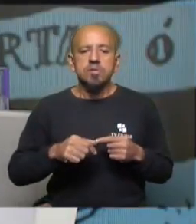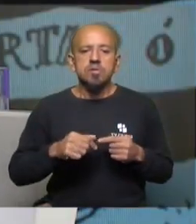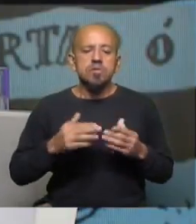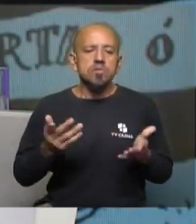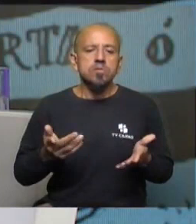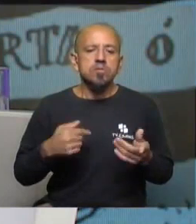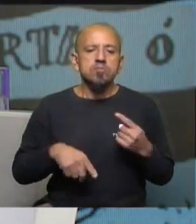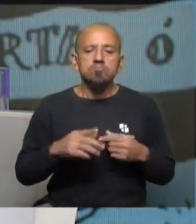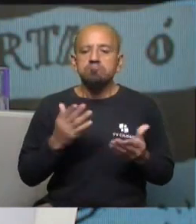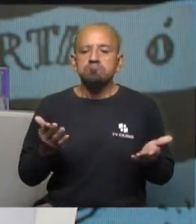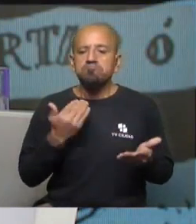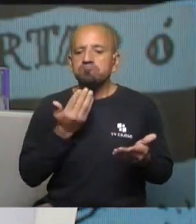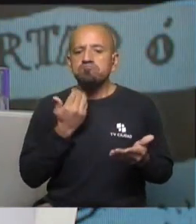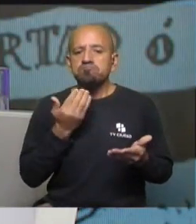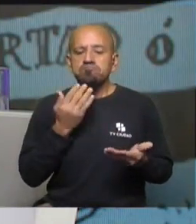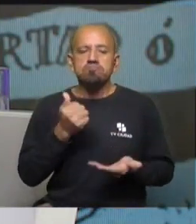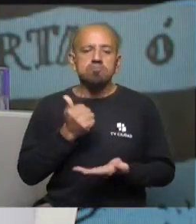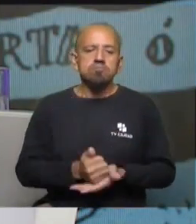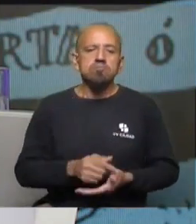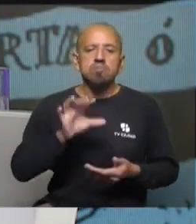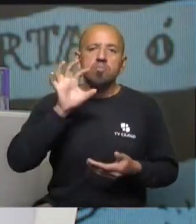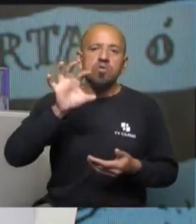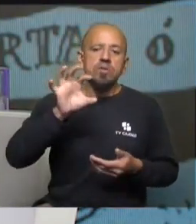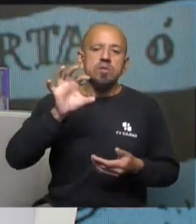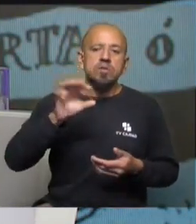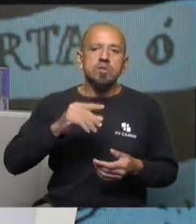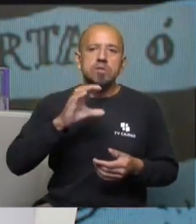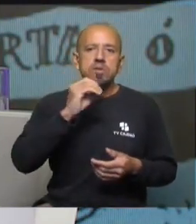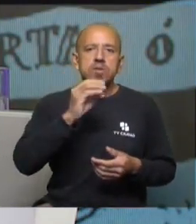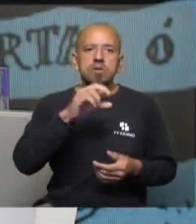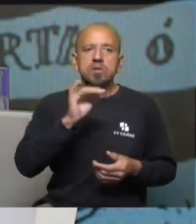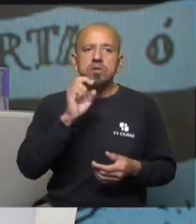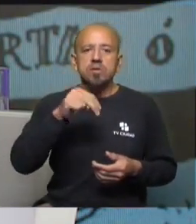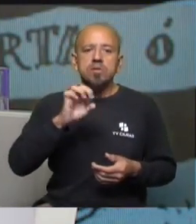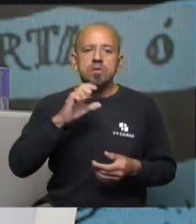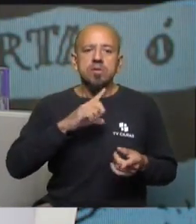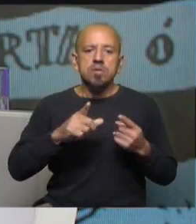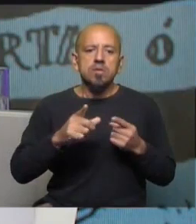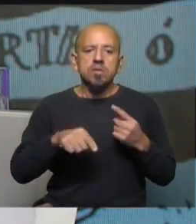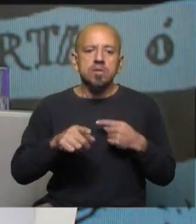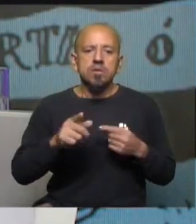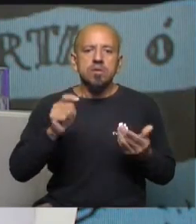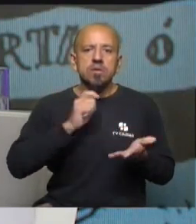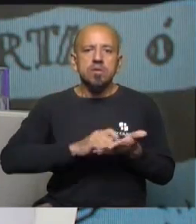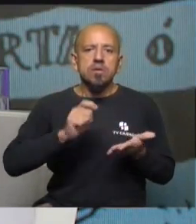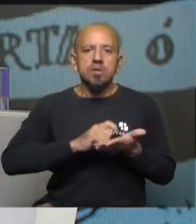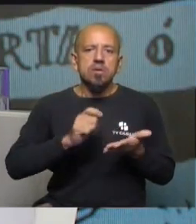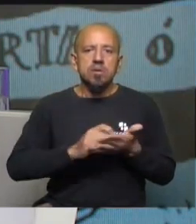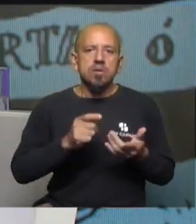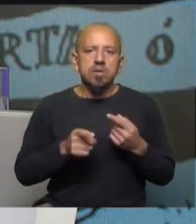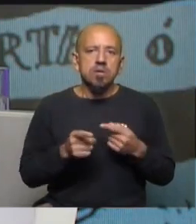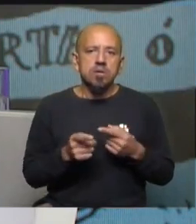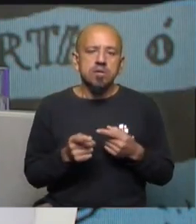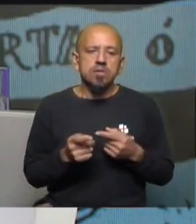hay constancia que haya estado la banda Oriental en la provincia Oriental no consta estuvo en Buenos Aires ciudad la que llegó y le escribió acá ni a su jefe al